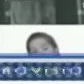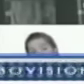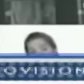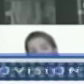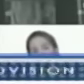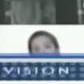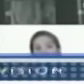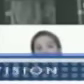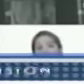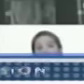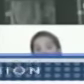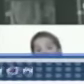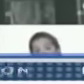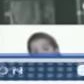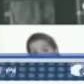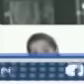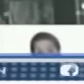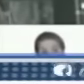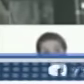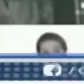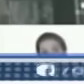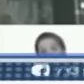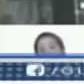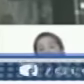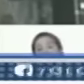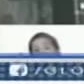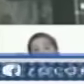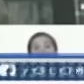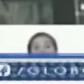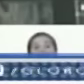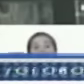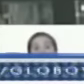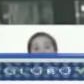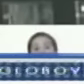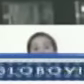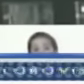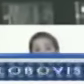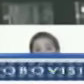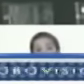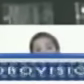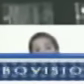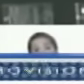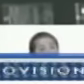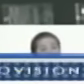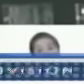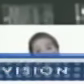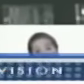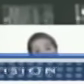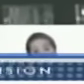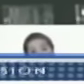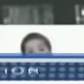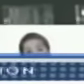ella arrastró la corriente dos vehículos. Ya un vehículo de ellos fue localizado.